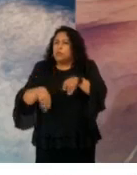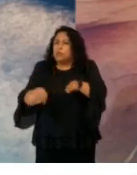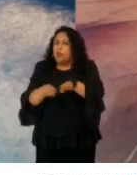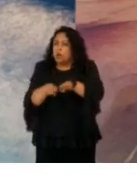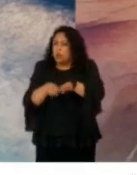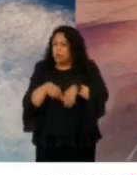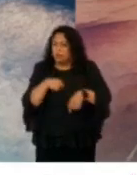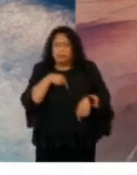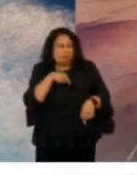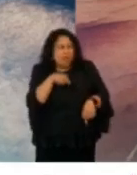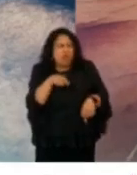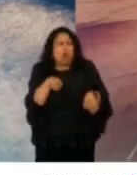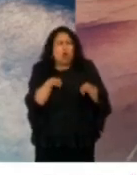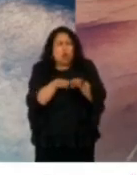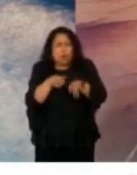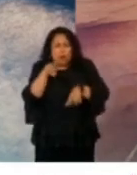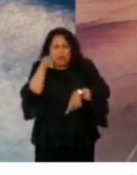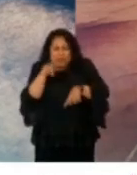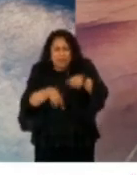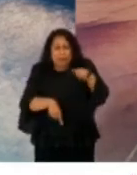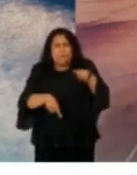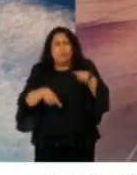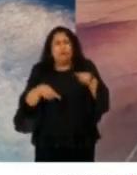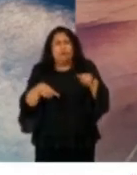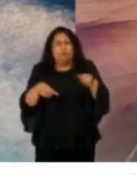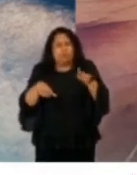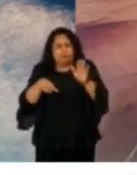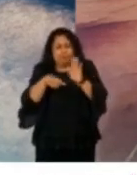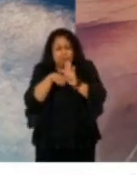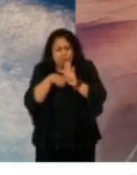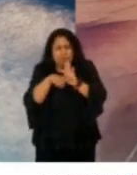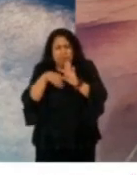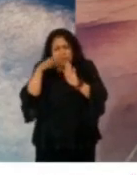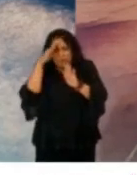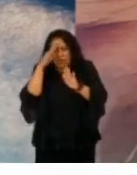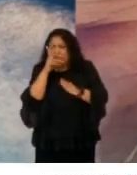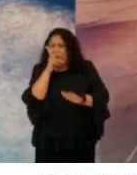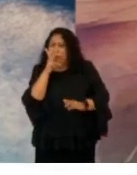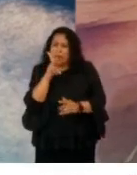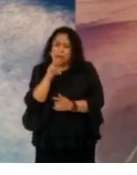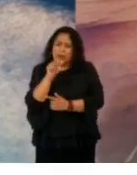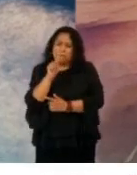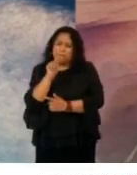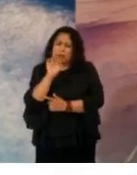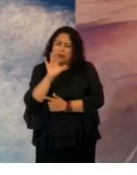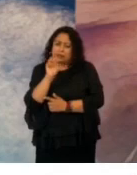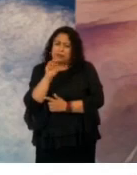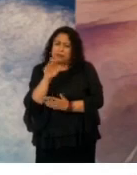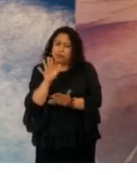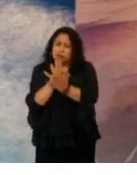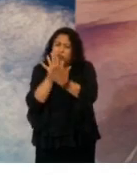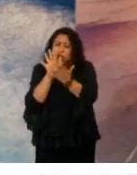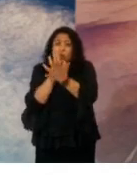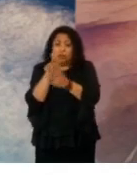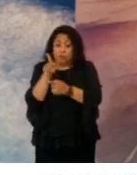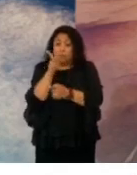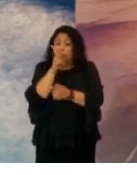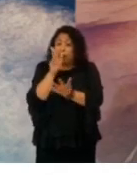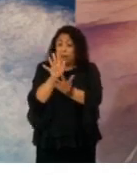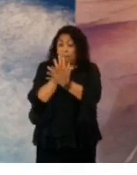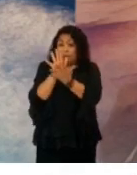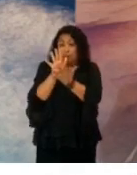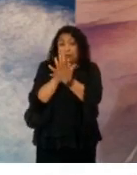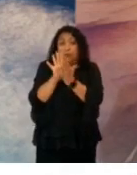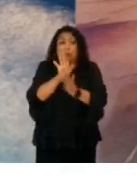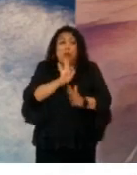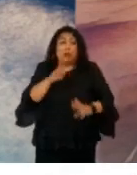¿Qué hacemos para quitar el enorme prejuicio que significa la palabra participación? Participación es una palabra que